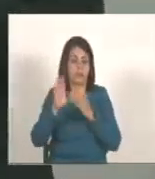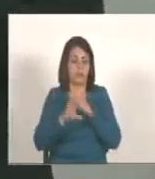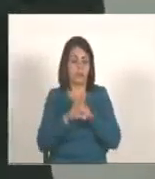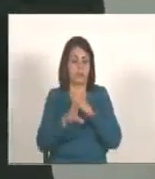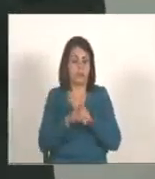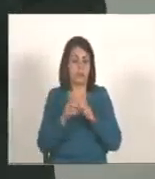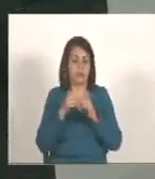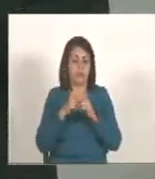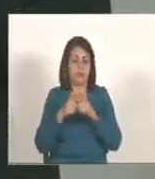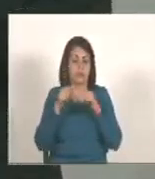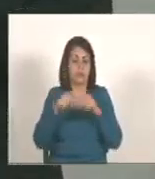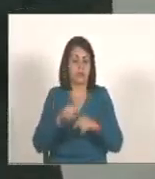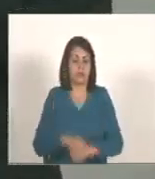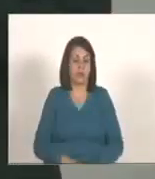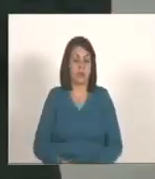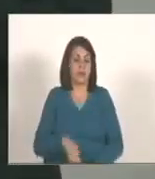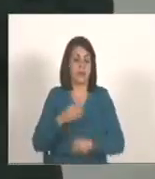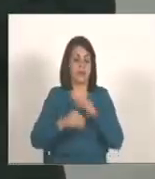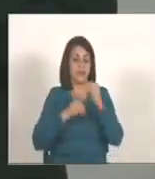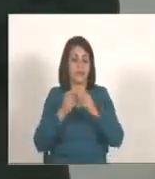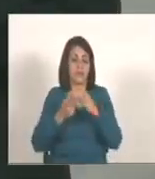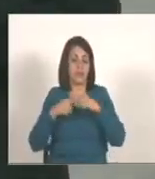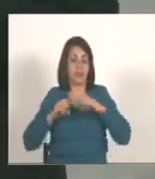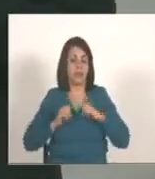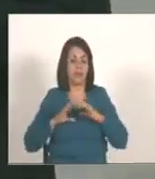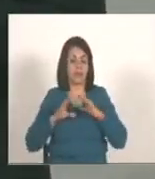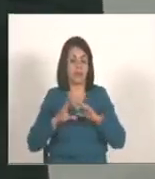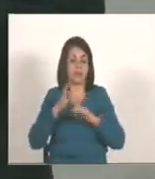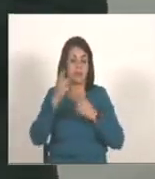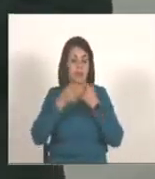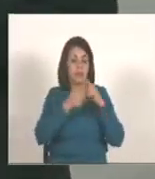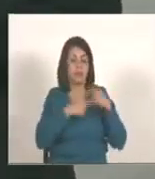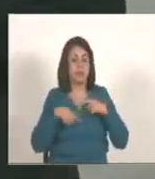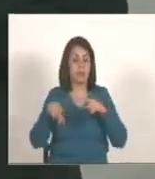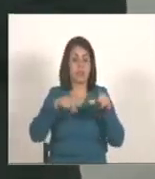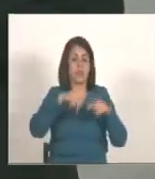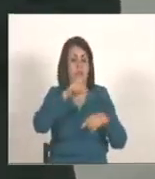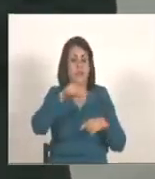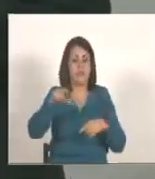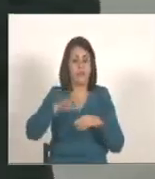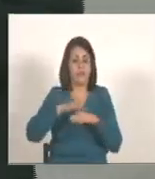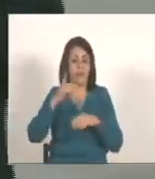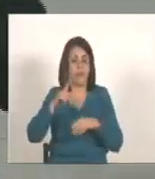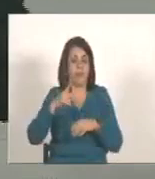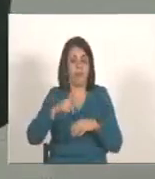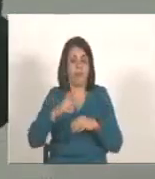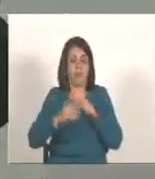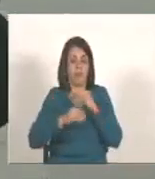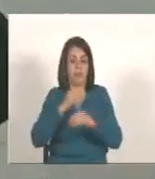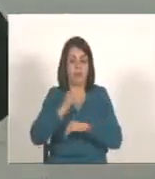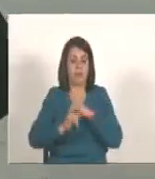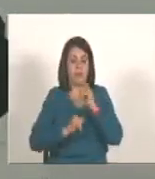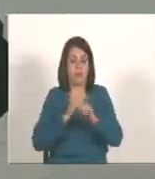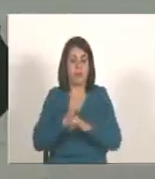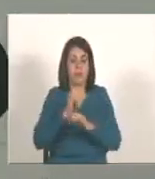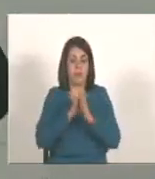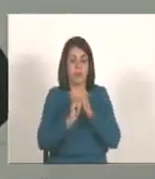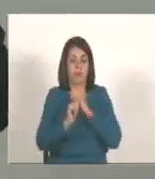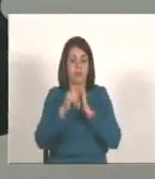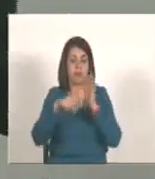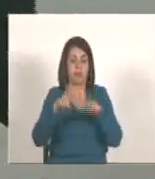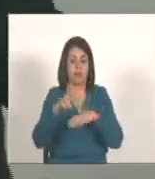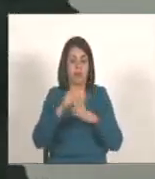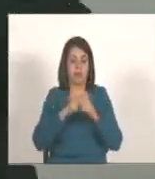temporal o parcialmente a estados extranjeros u otros sujetos de derecho internacional. Artículo